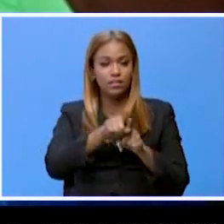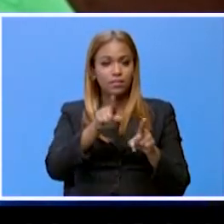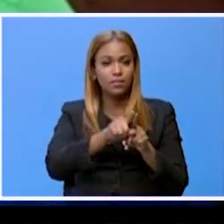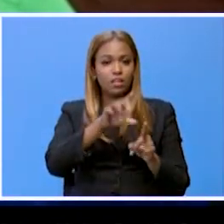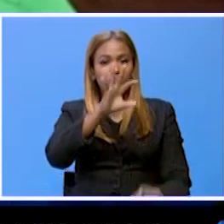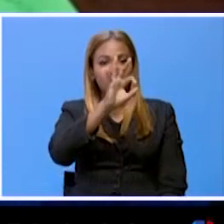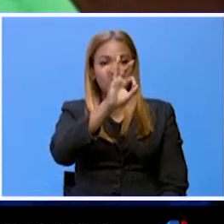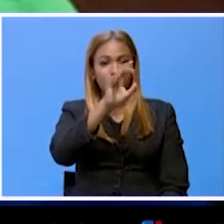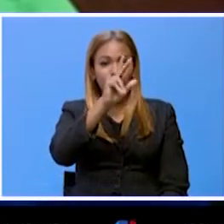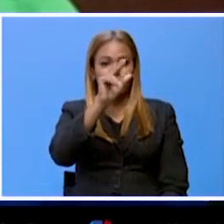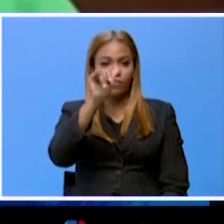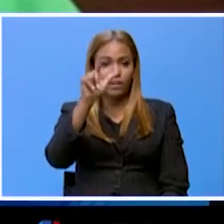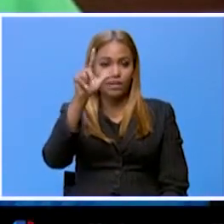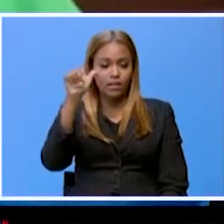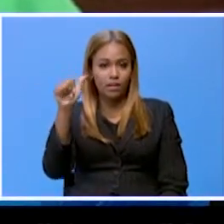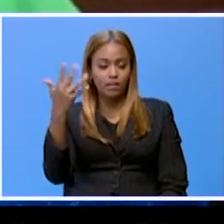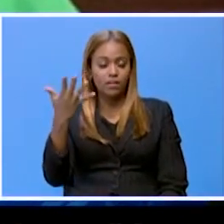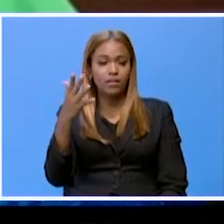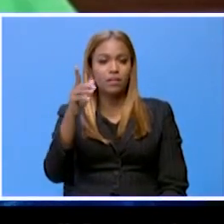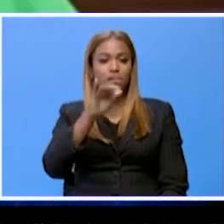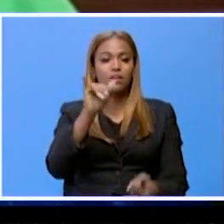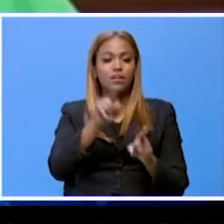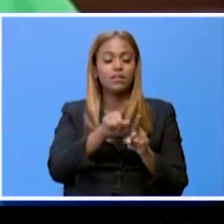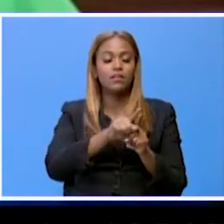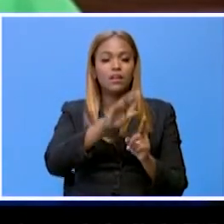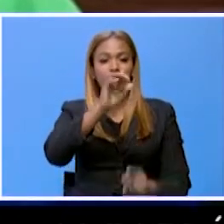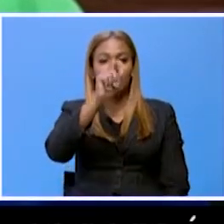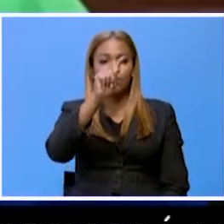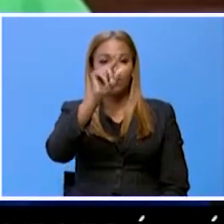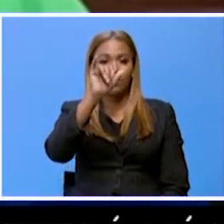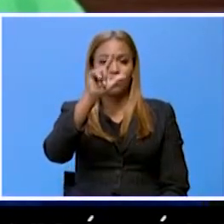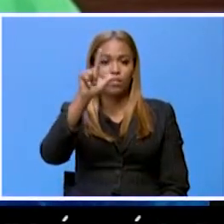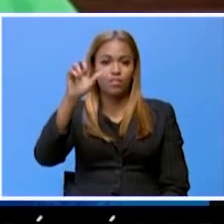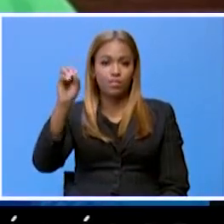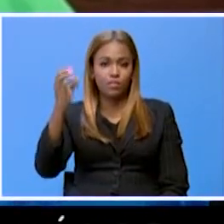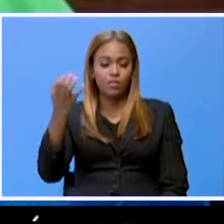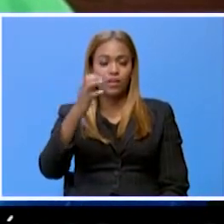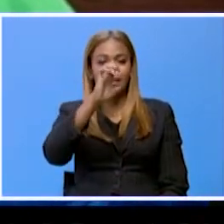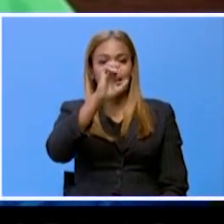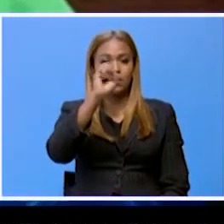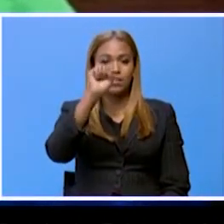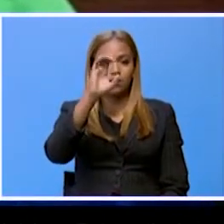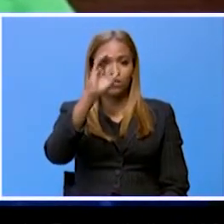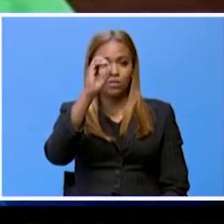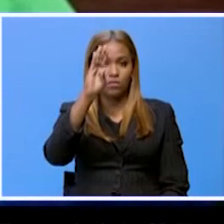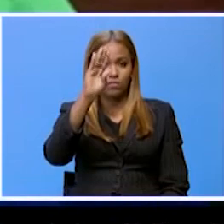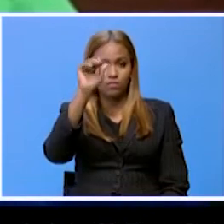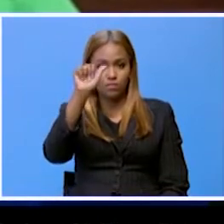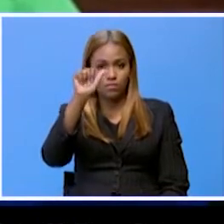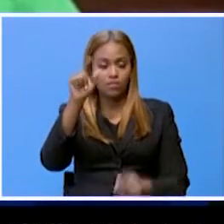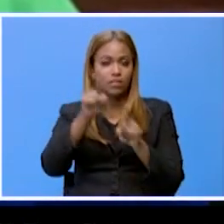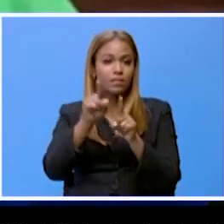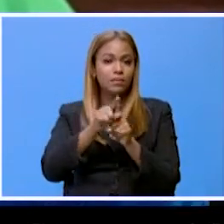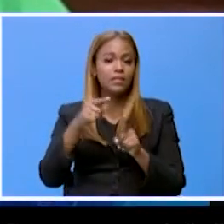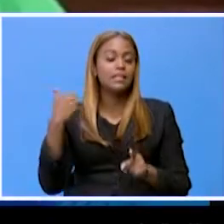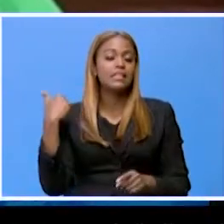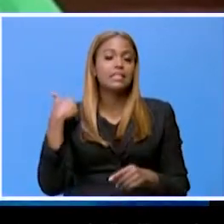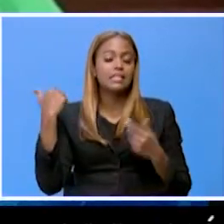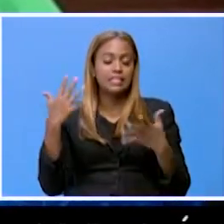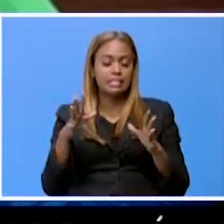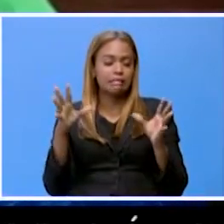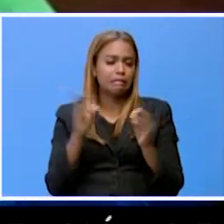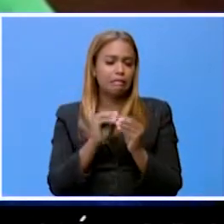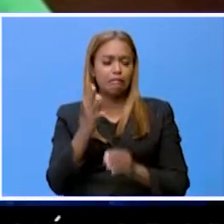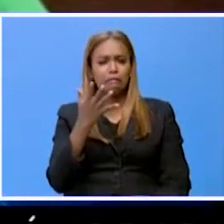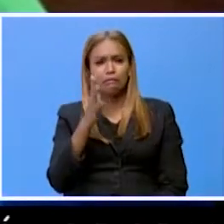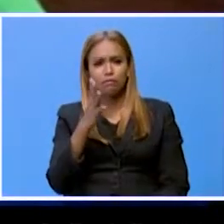Butén, Capotillo, Escoba, y tenemos